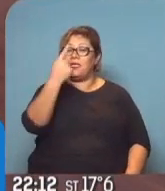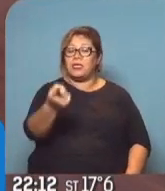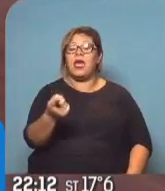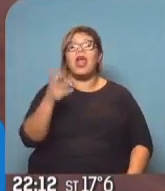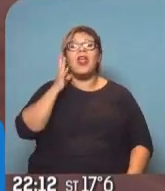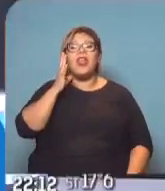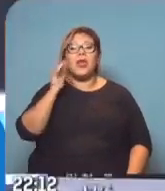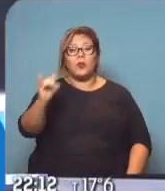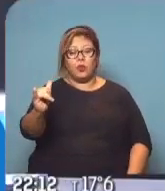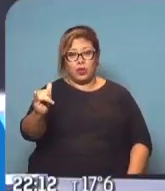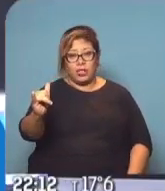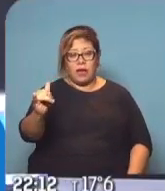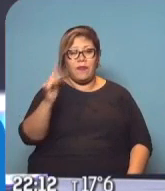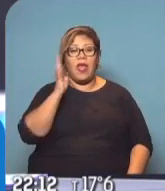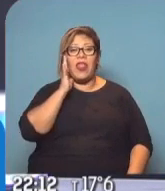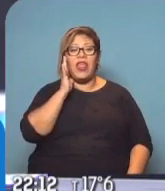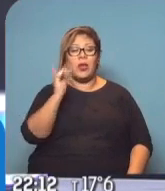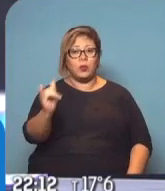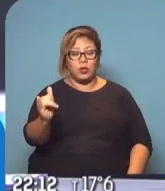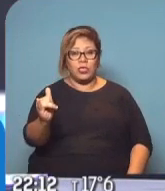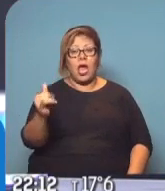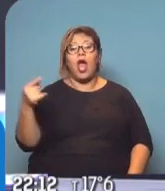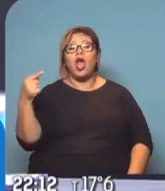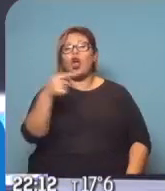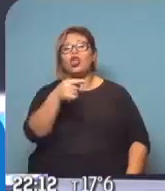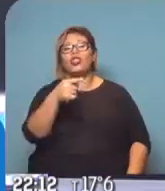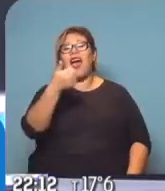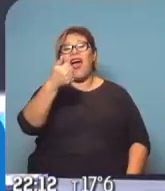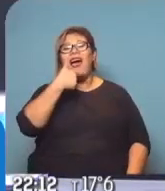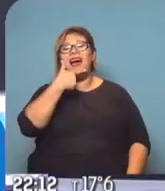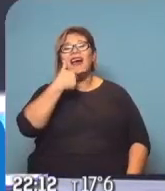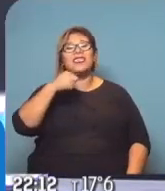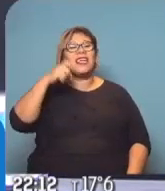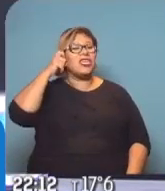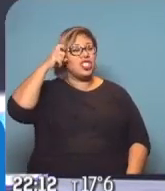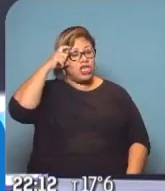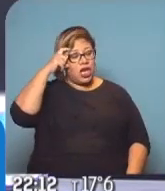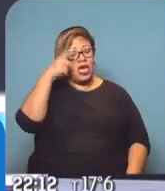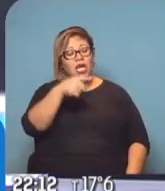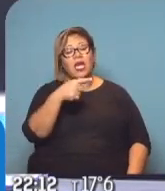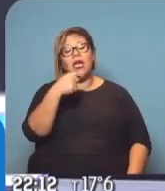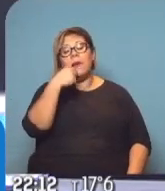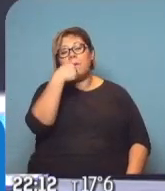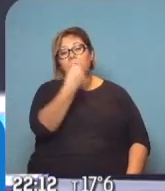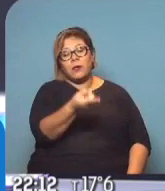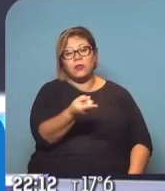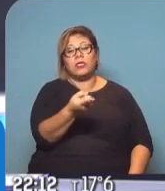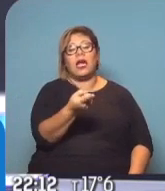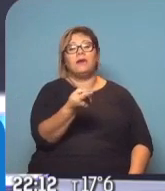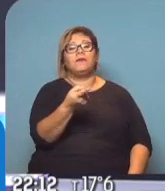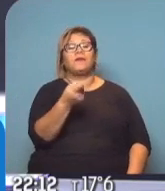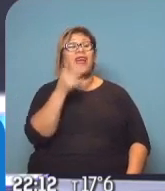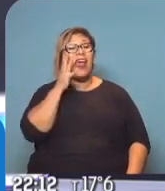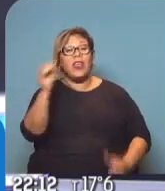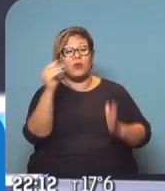la acusación que le hacen ahora a Assange, no figura nada muy referido y